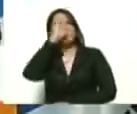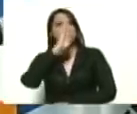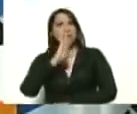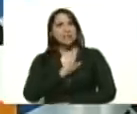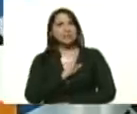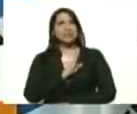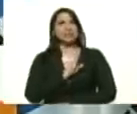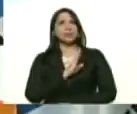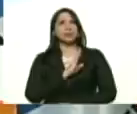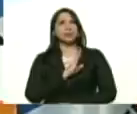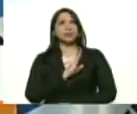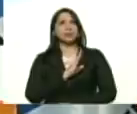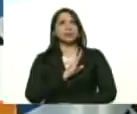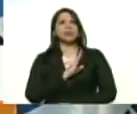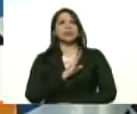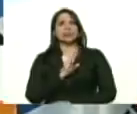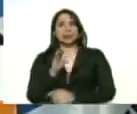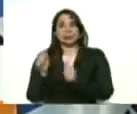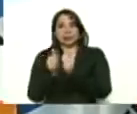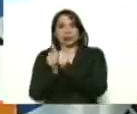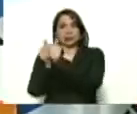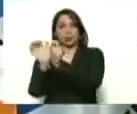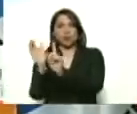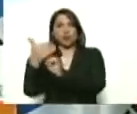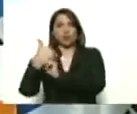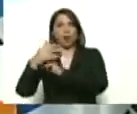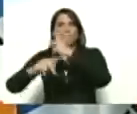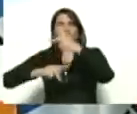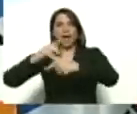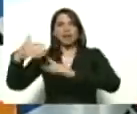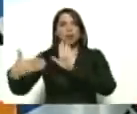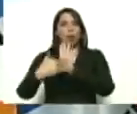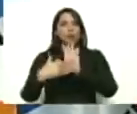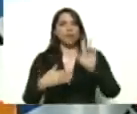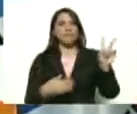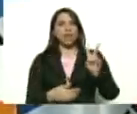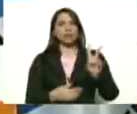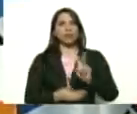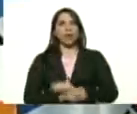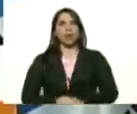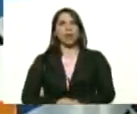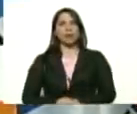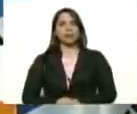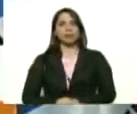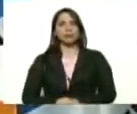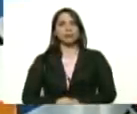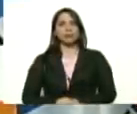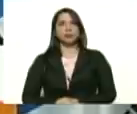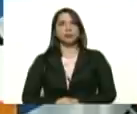servido de cómplice en estos planes contra Venezuela,